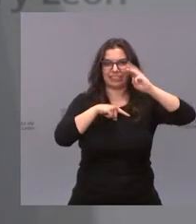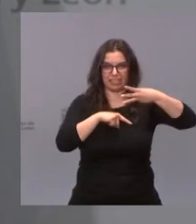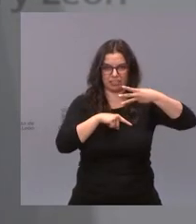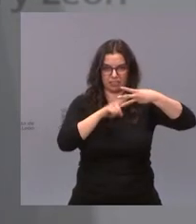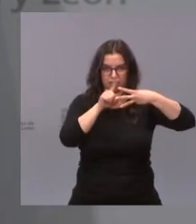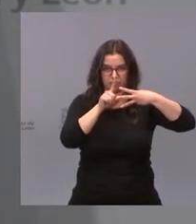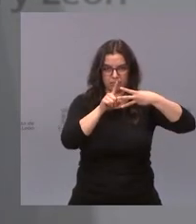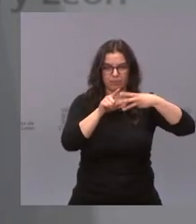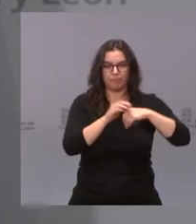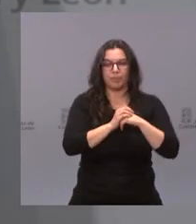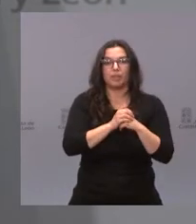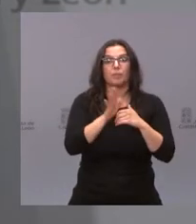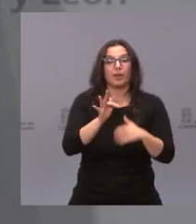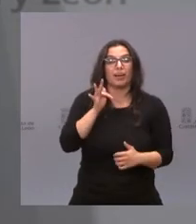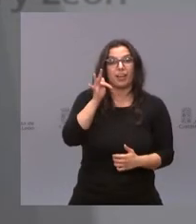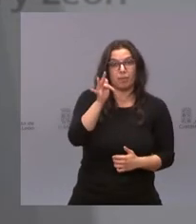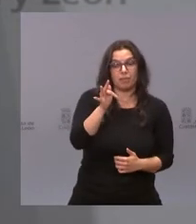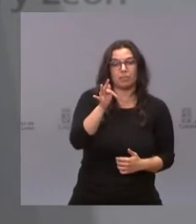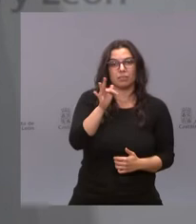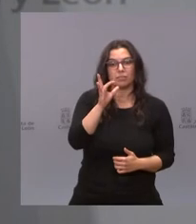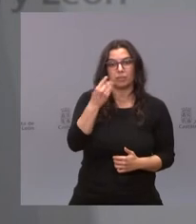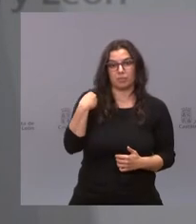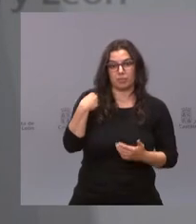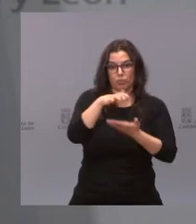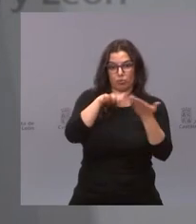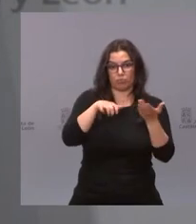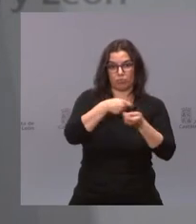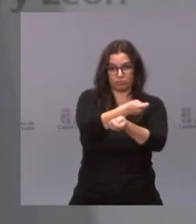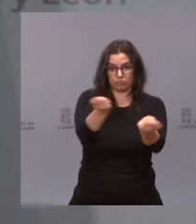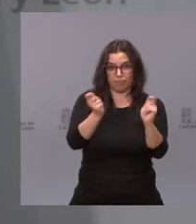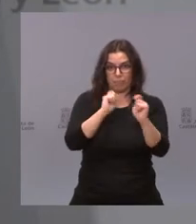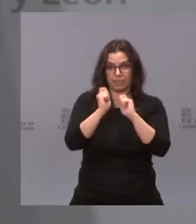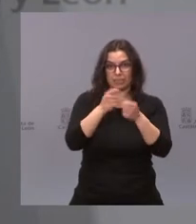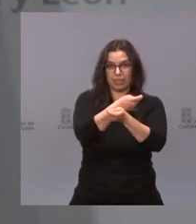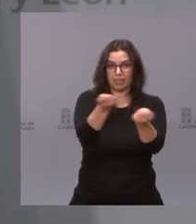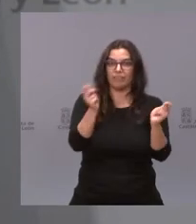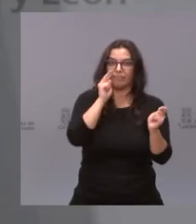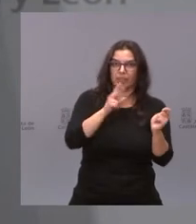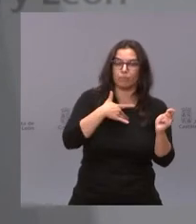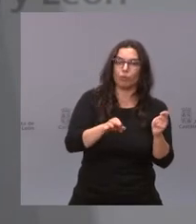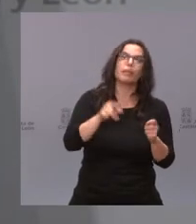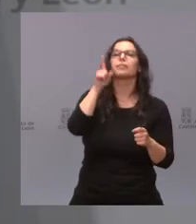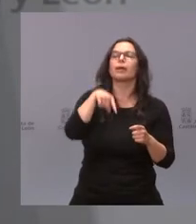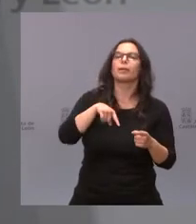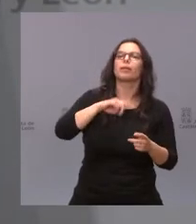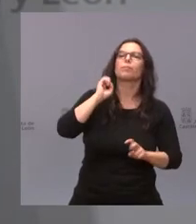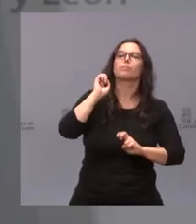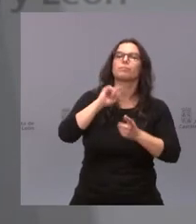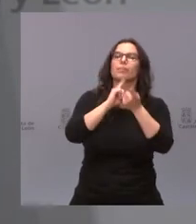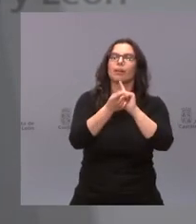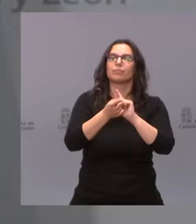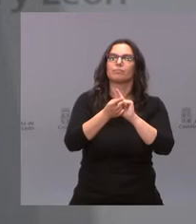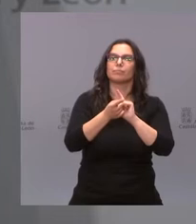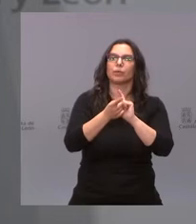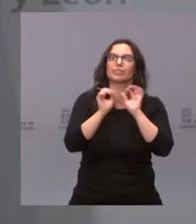Pero además, y como verán en la nota que les adjuntamos, hemos procedido a modificar también